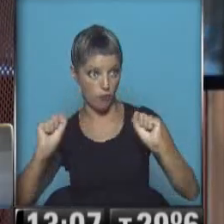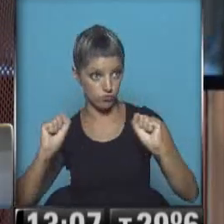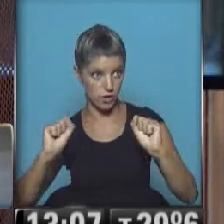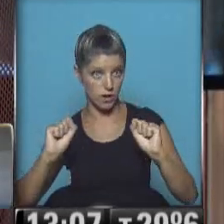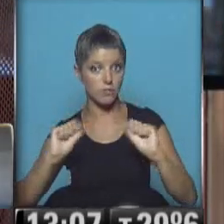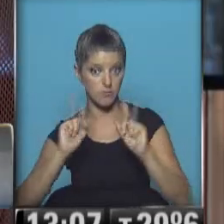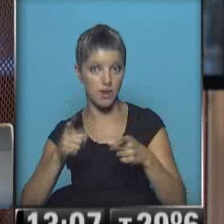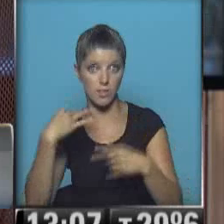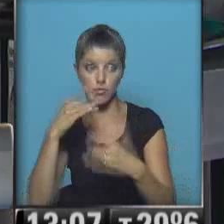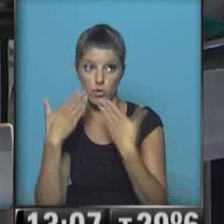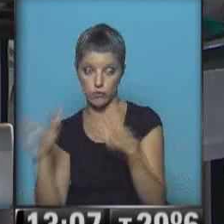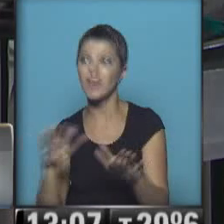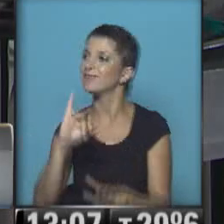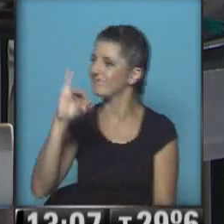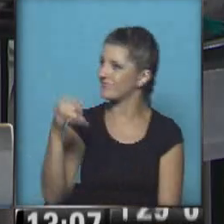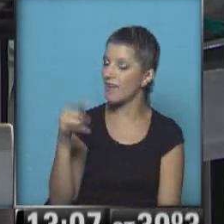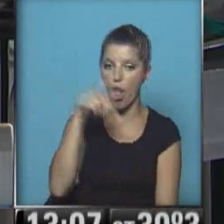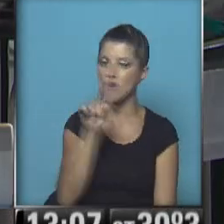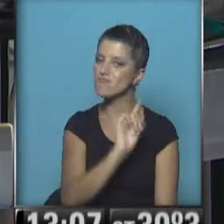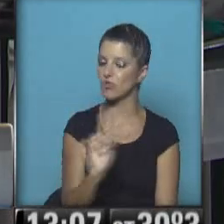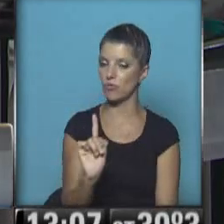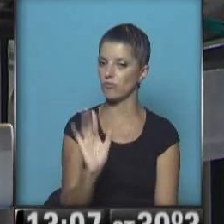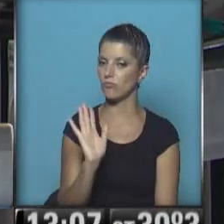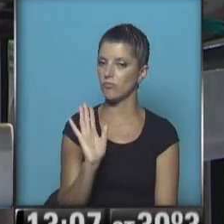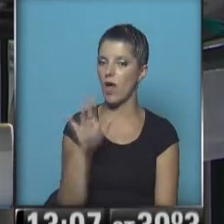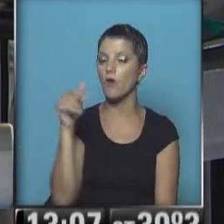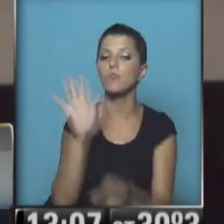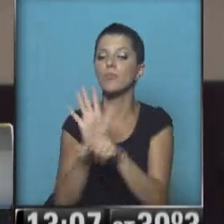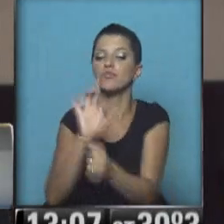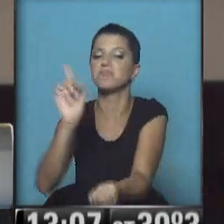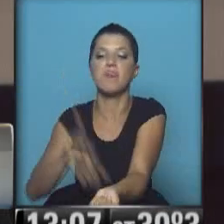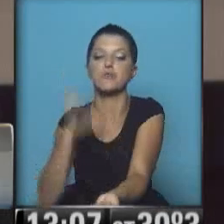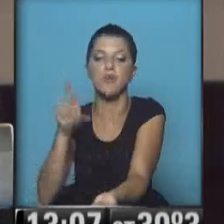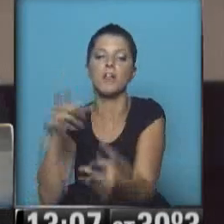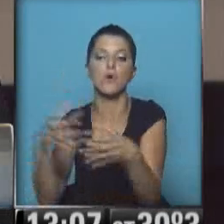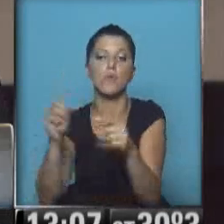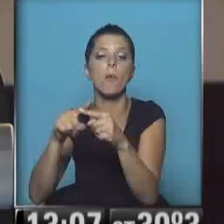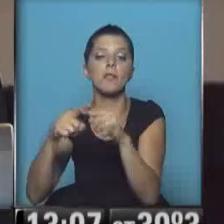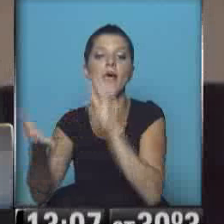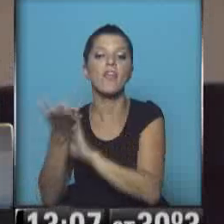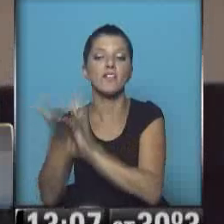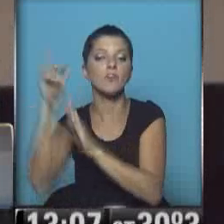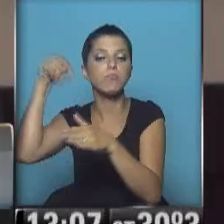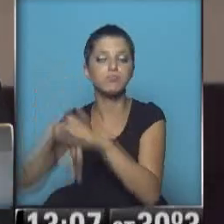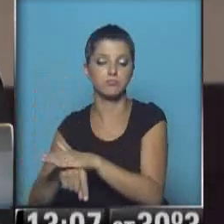cual. Ahora ya no, ahora ya está naturalizada esa participación, esa